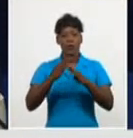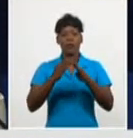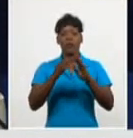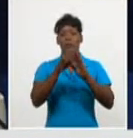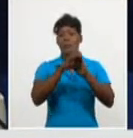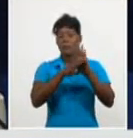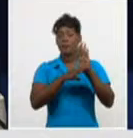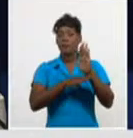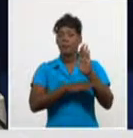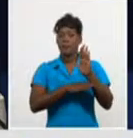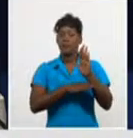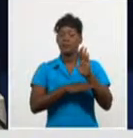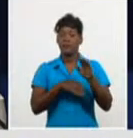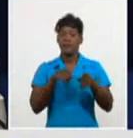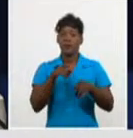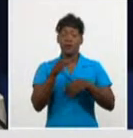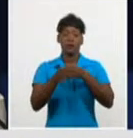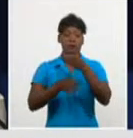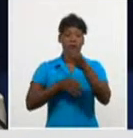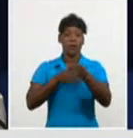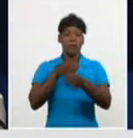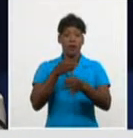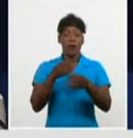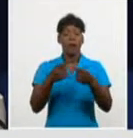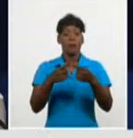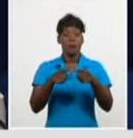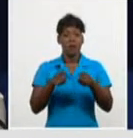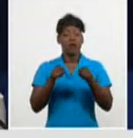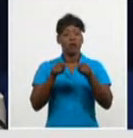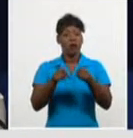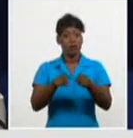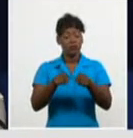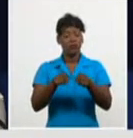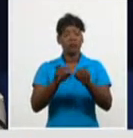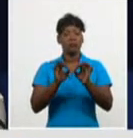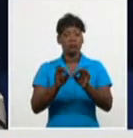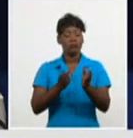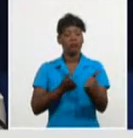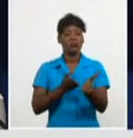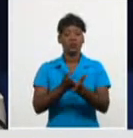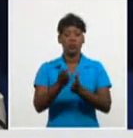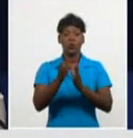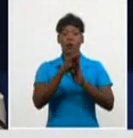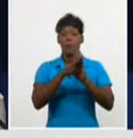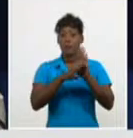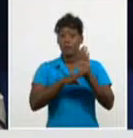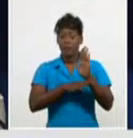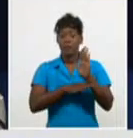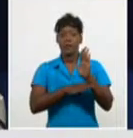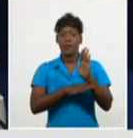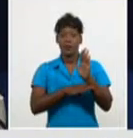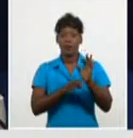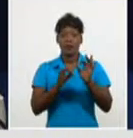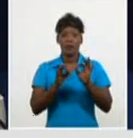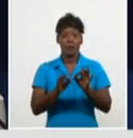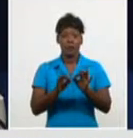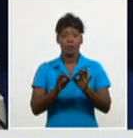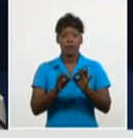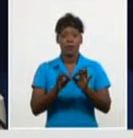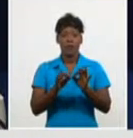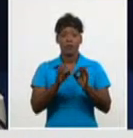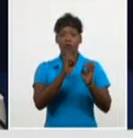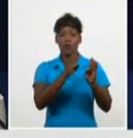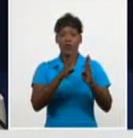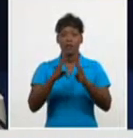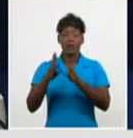indiscutiblemente se irán poniendo en práctica algunas de las medidas para lo que se llamaría